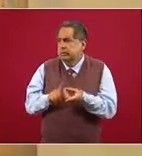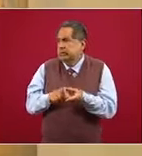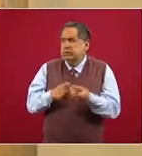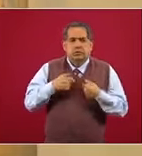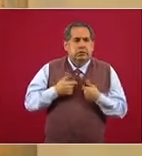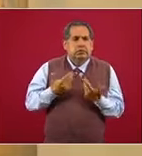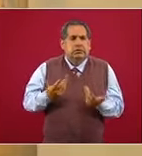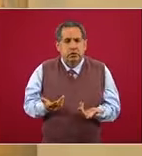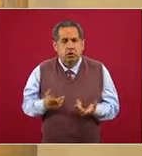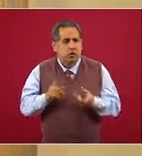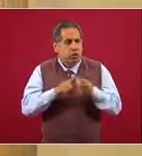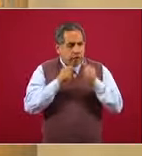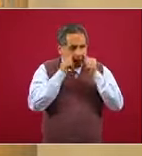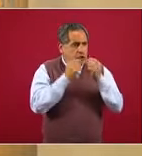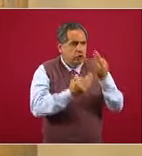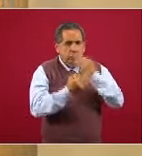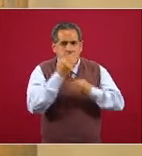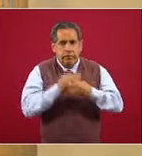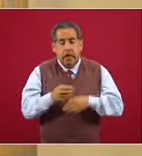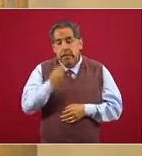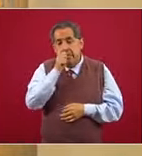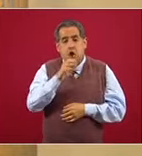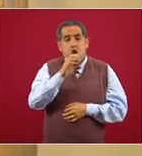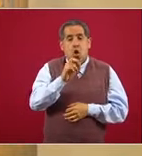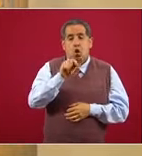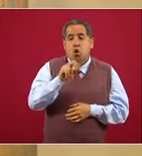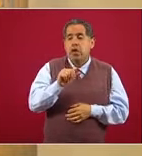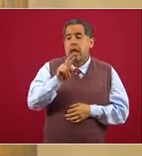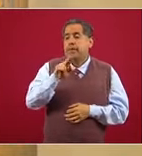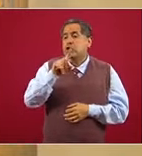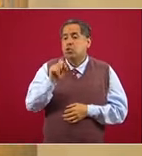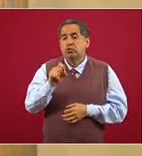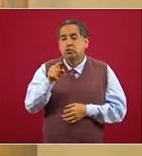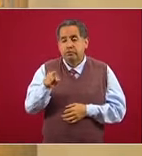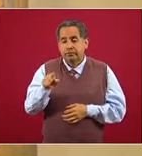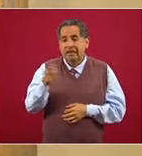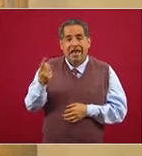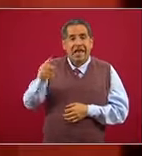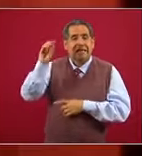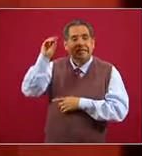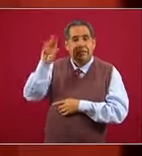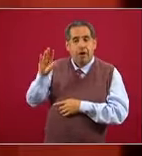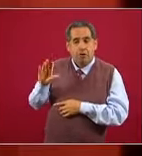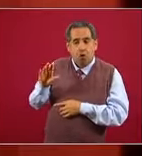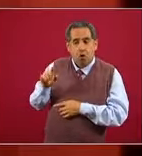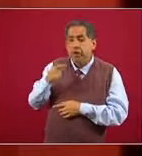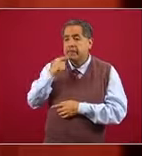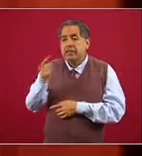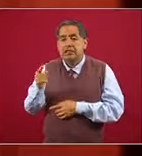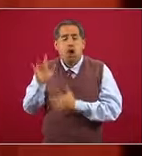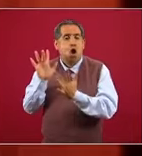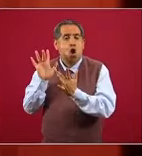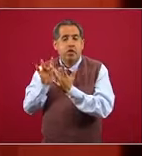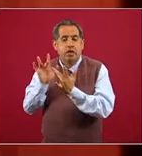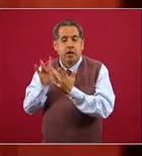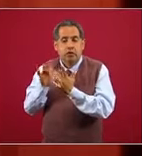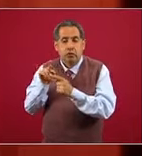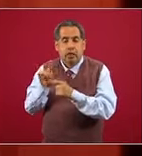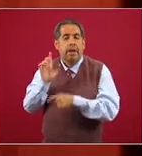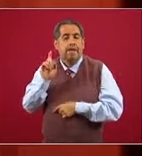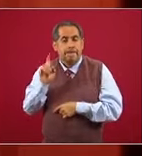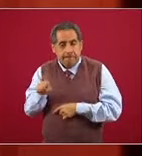puede atender, en la página de coronavirus, a un lado de donde dice semáforo, dice contacto.